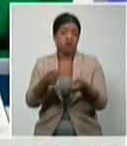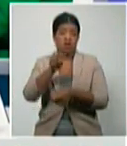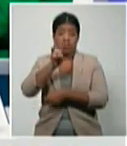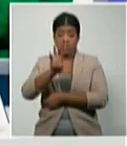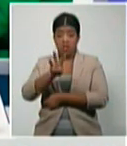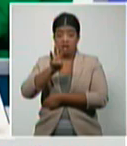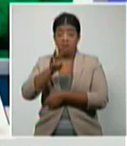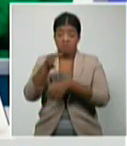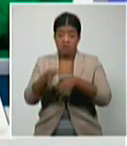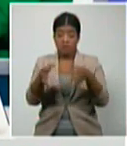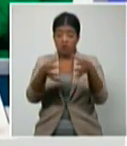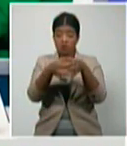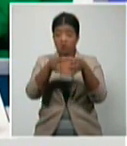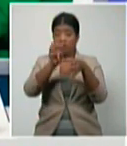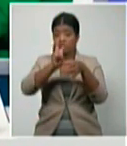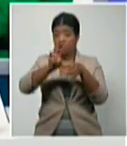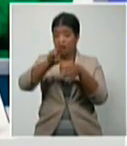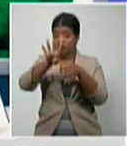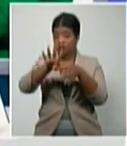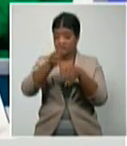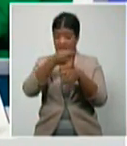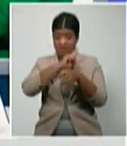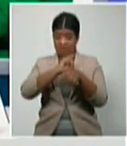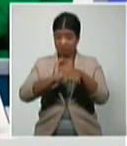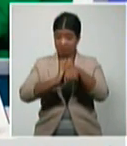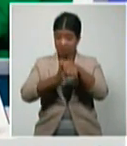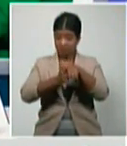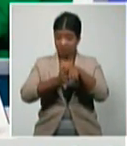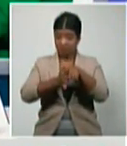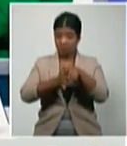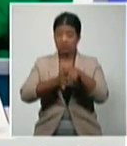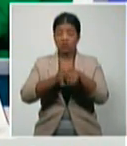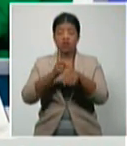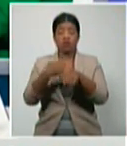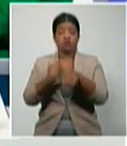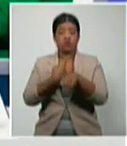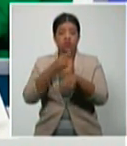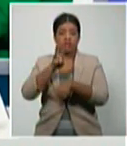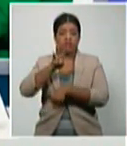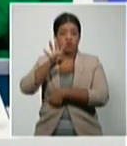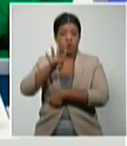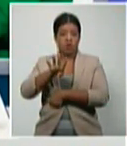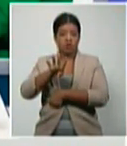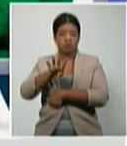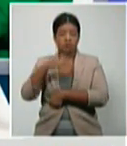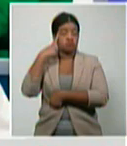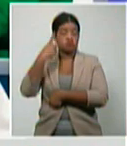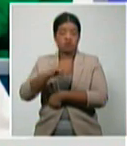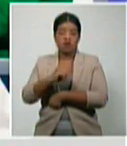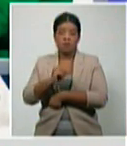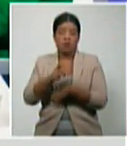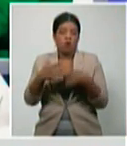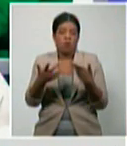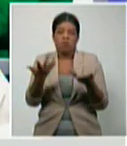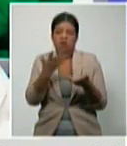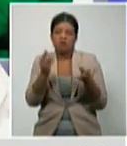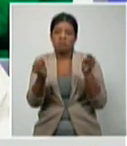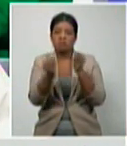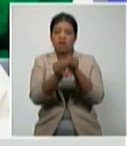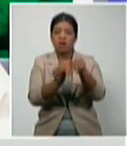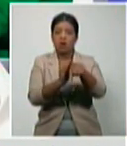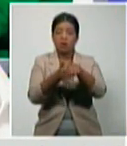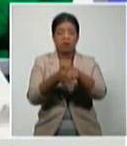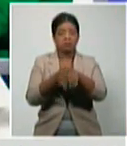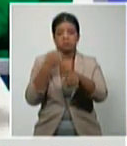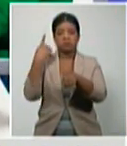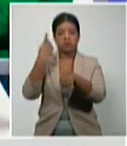314 diagnosticados ayer se trabaja, pero no se ha podido precisar la fuente de infección de los mismos. Y yo